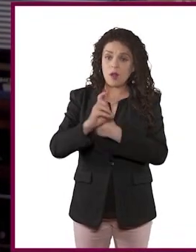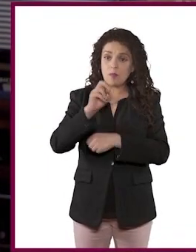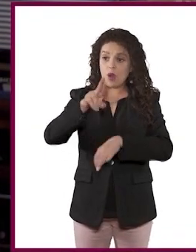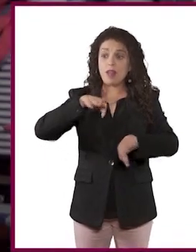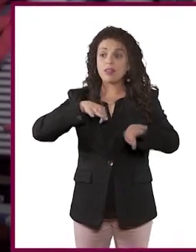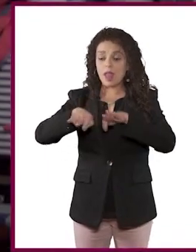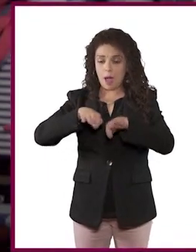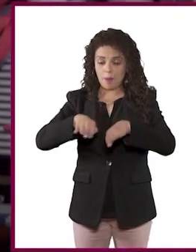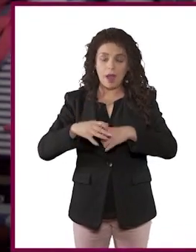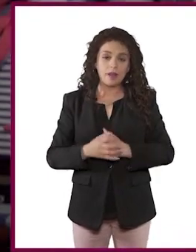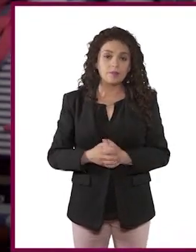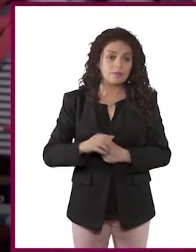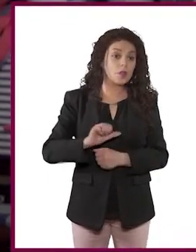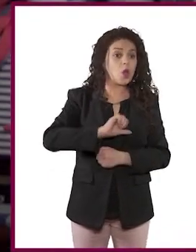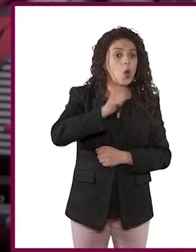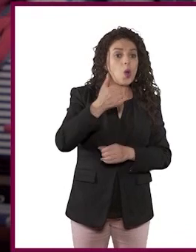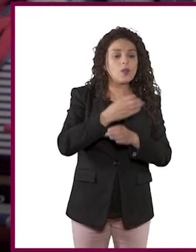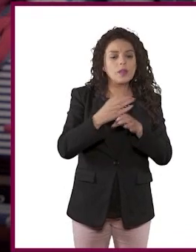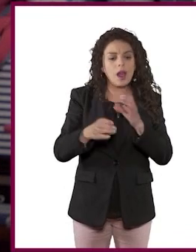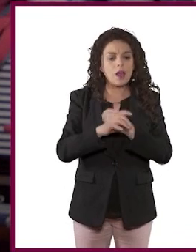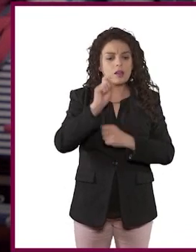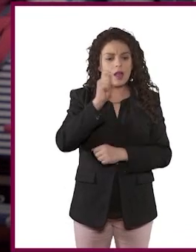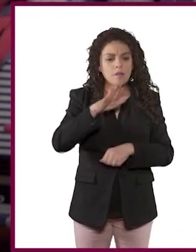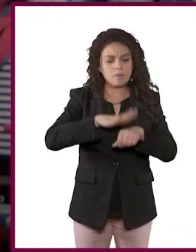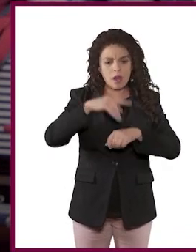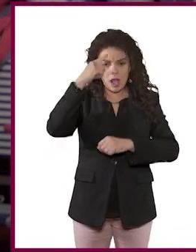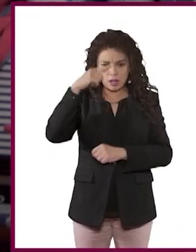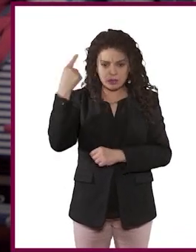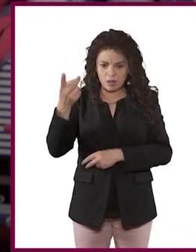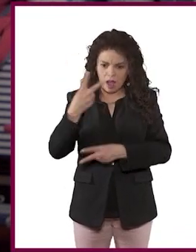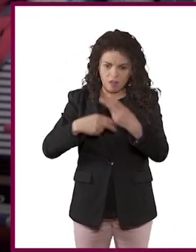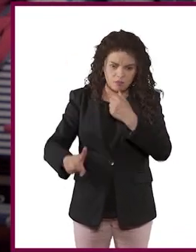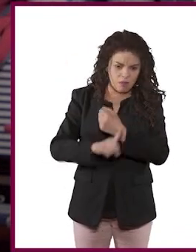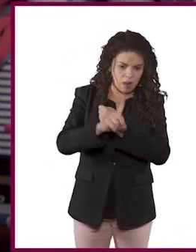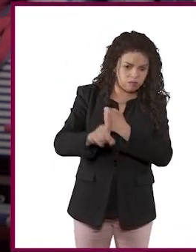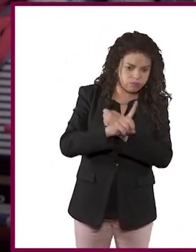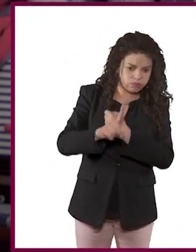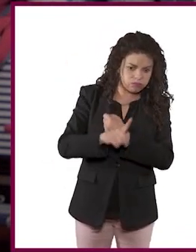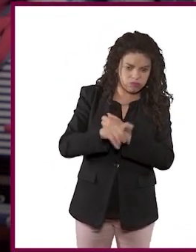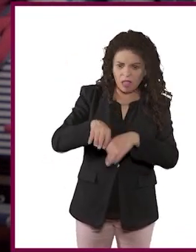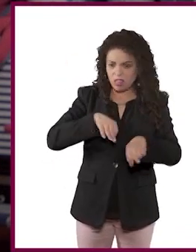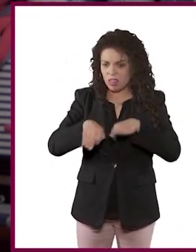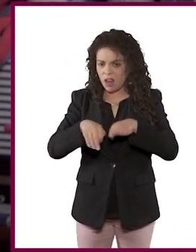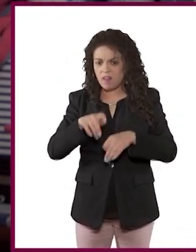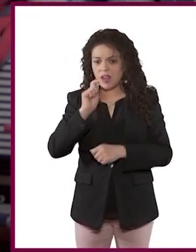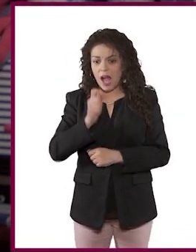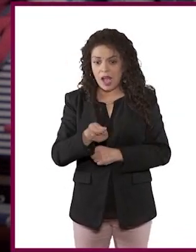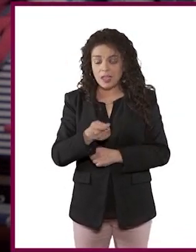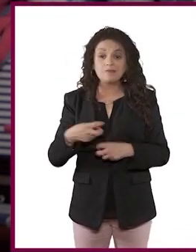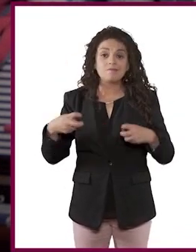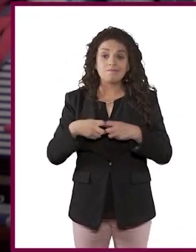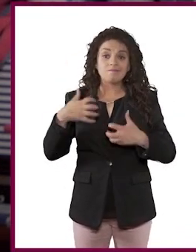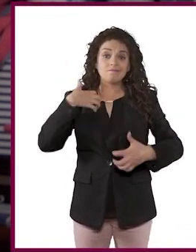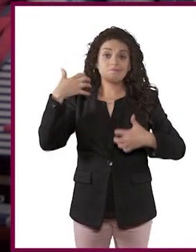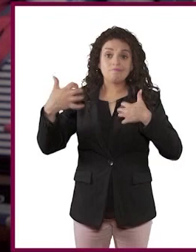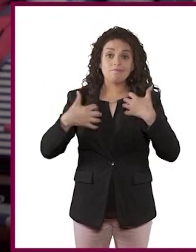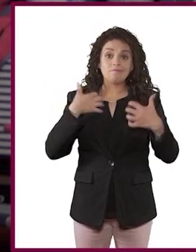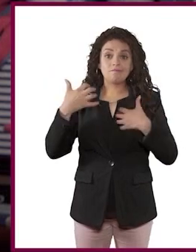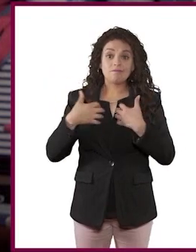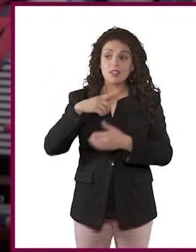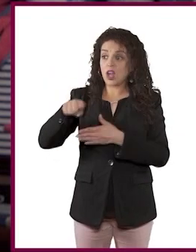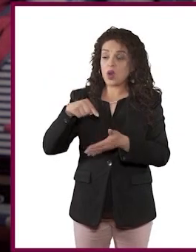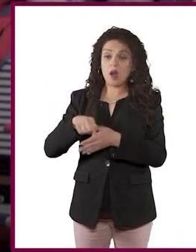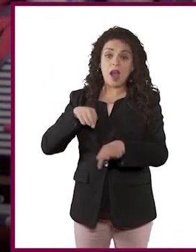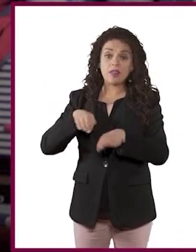laborales. Otro elemento que desencadena fácilmente violencias laborales es el nivel de estrés dentro